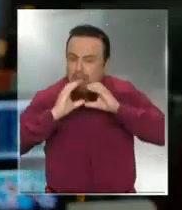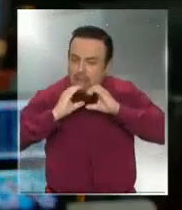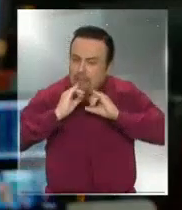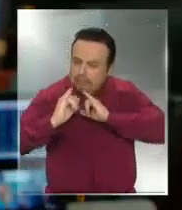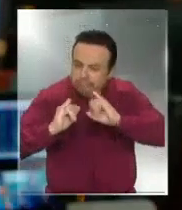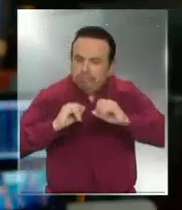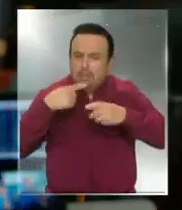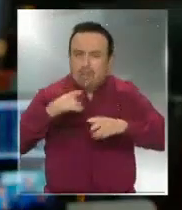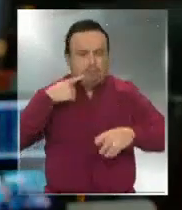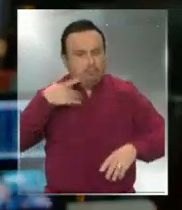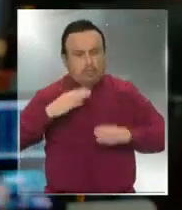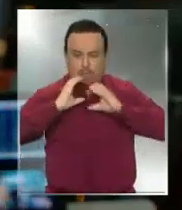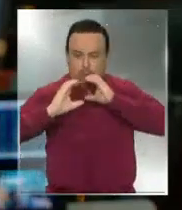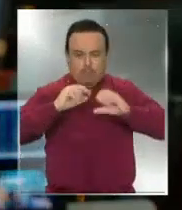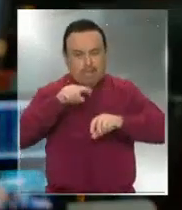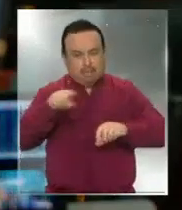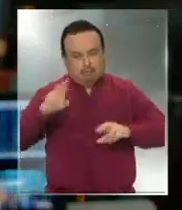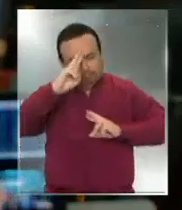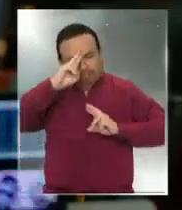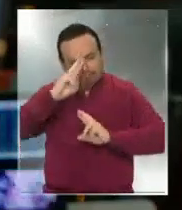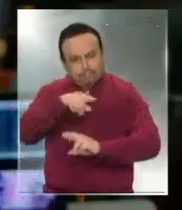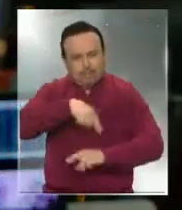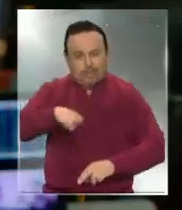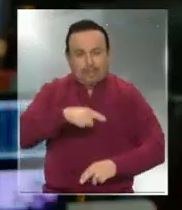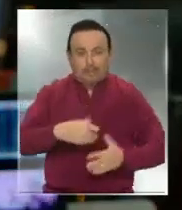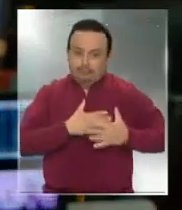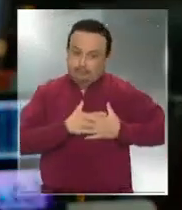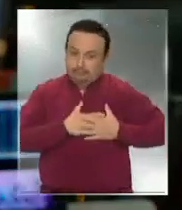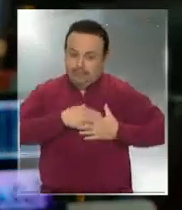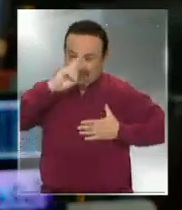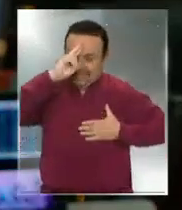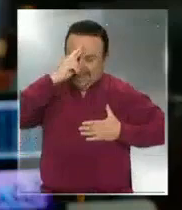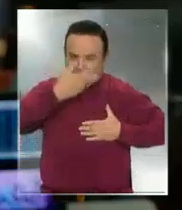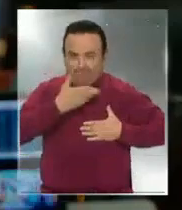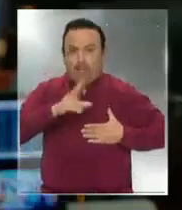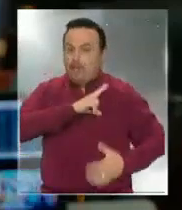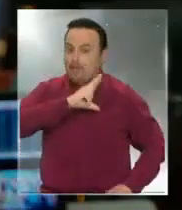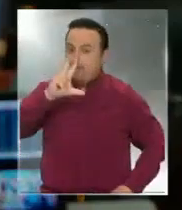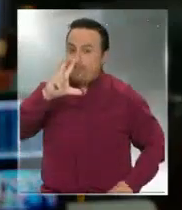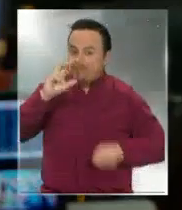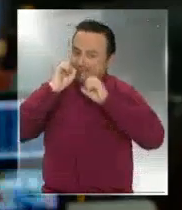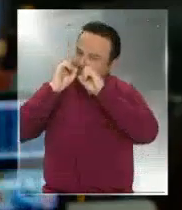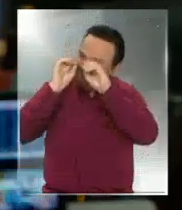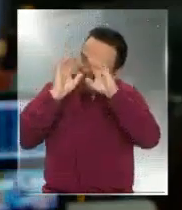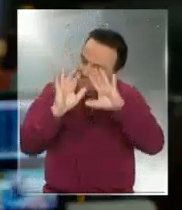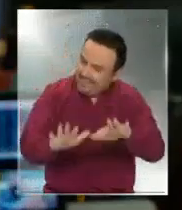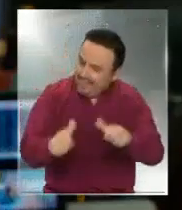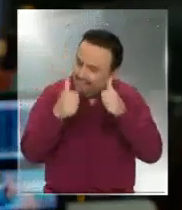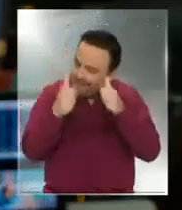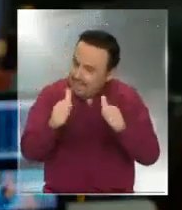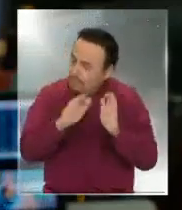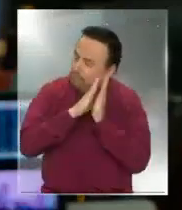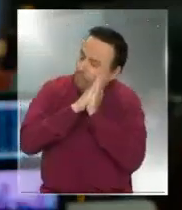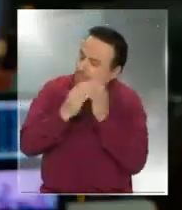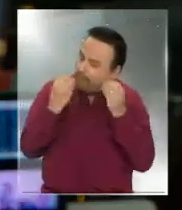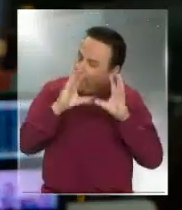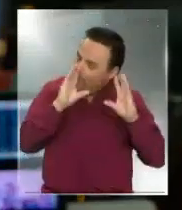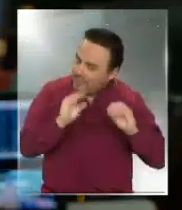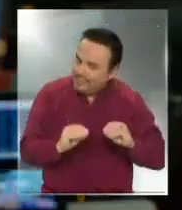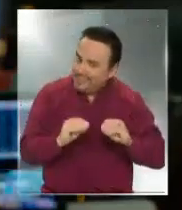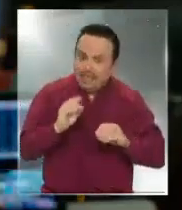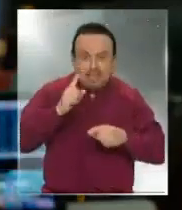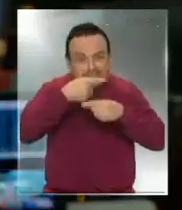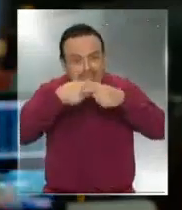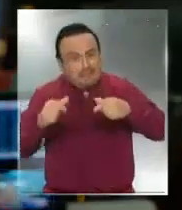Recuerden que las noticias se activan muy temprano mañana y tenemos toda nuestra programación disponible para ustedes. Que estén bien, que descansen. Buenas noches, que iniciemos